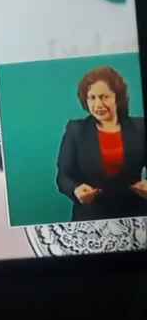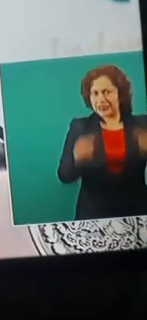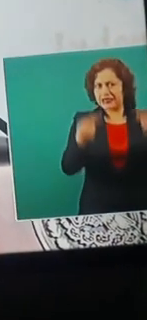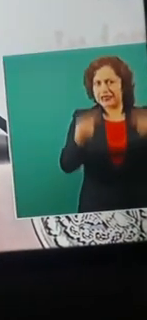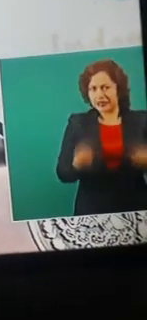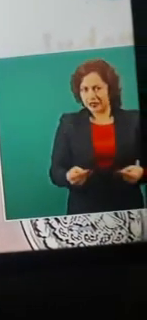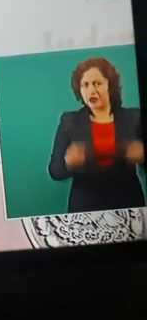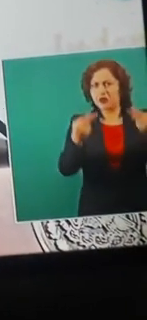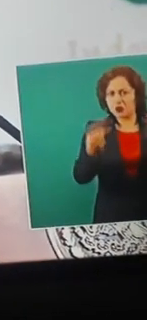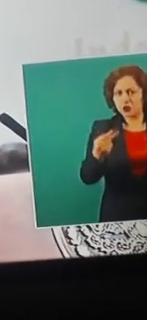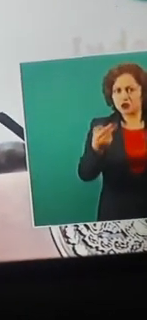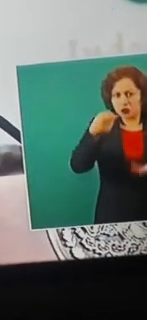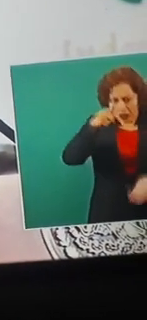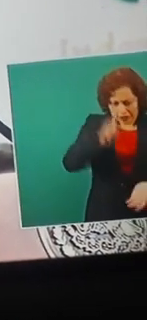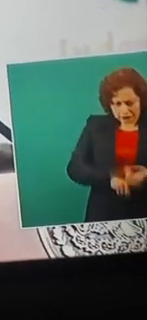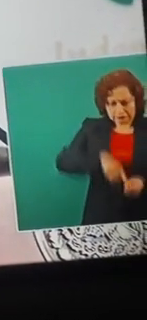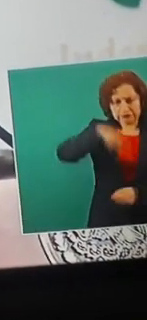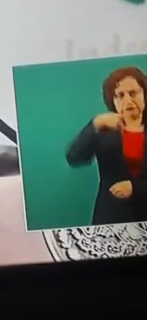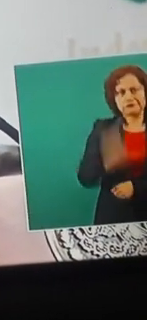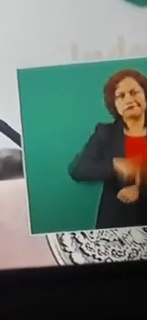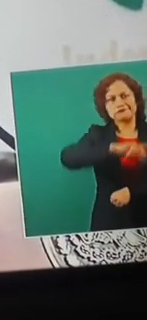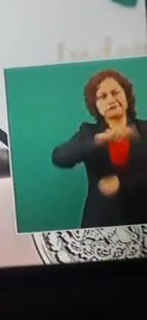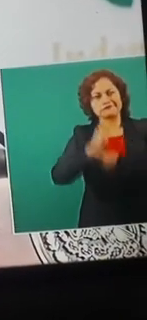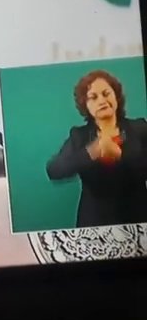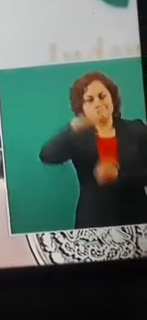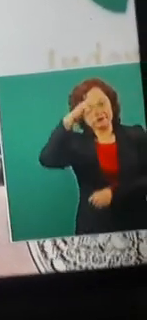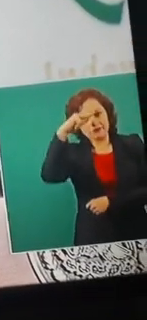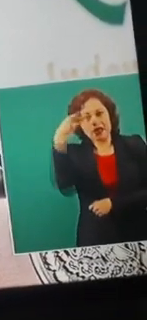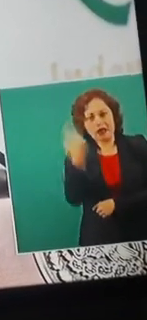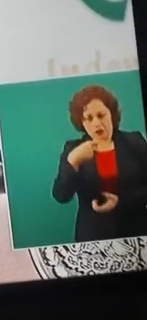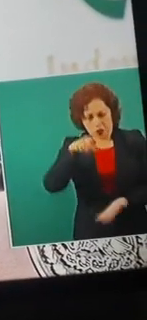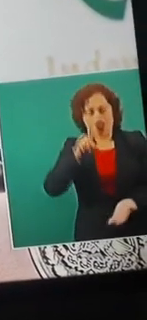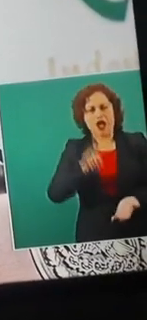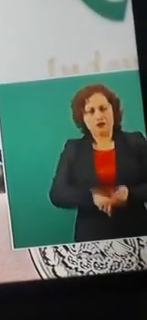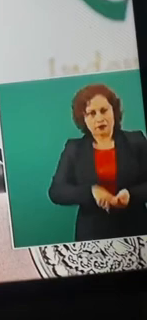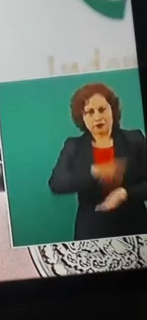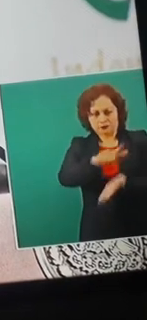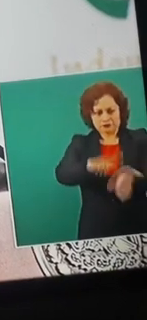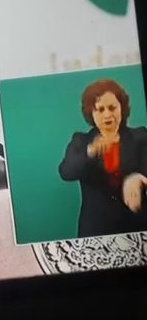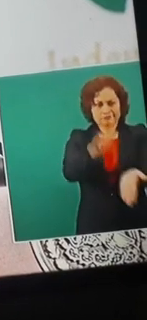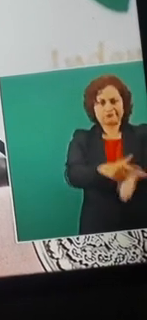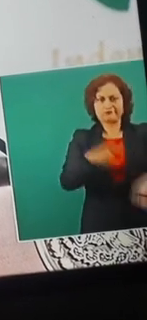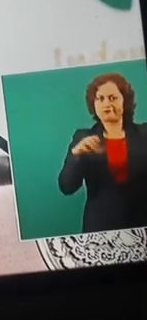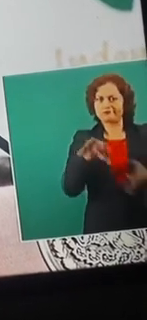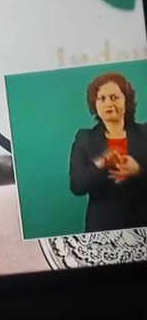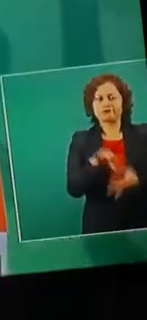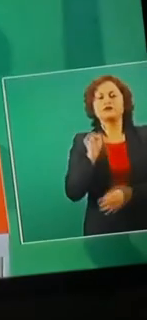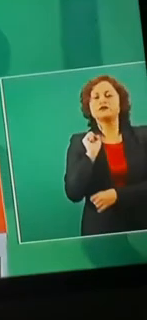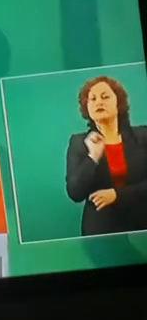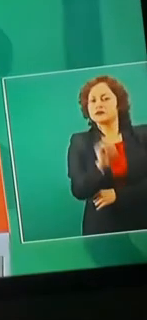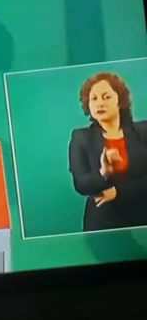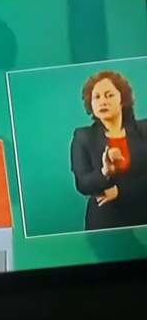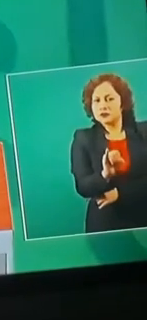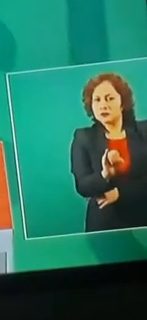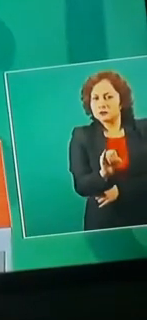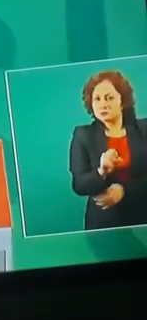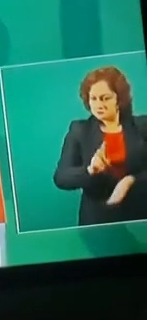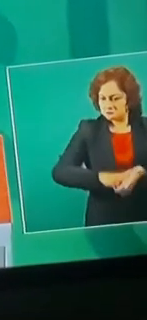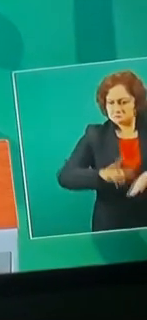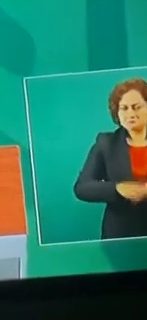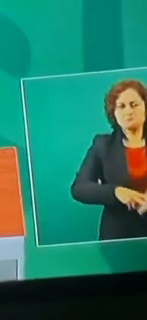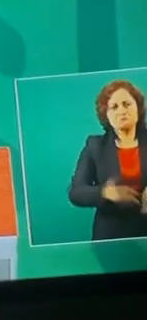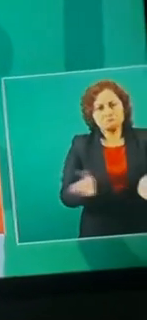ha sido aprobado la ley energética para favorecer a la CFE.